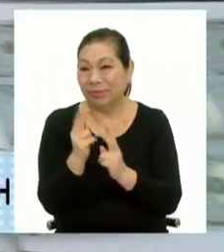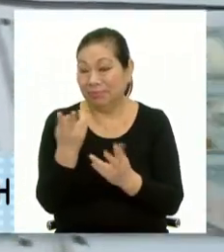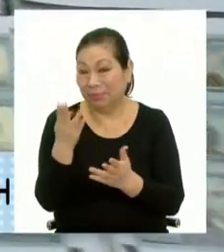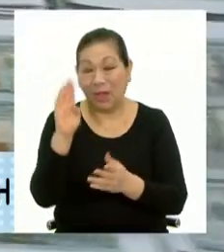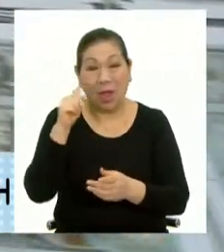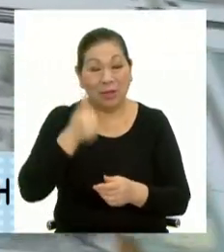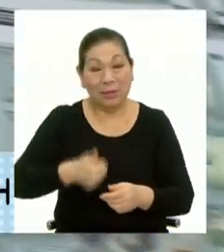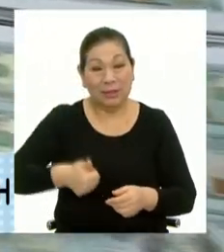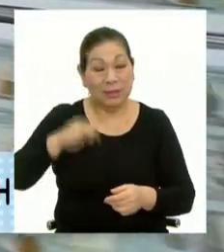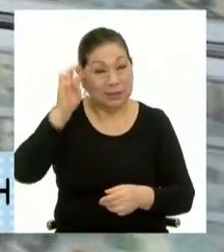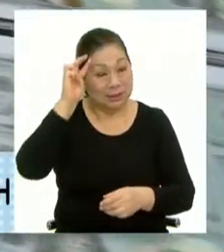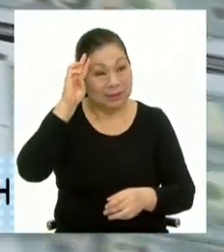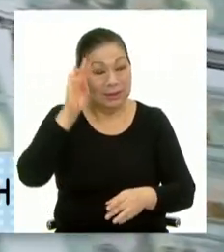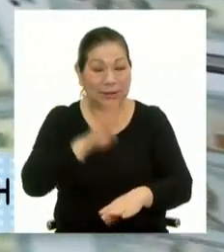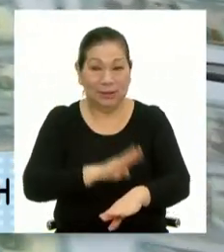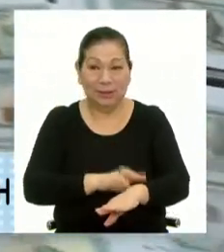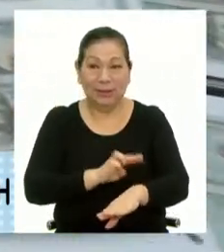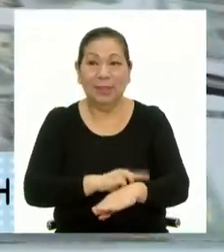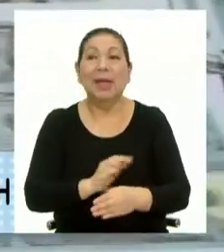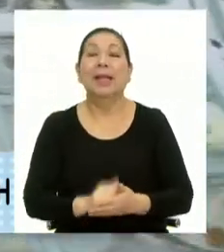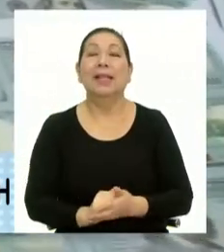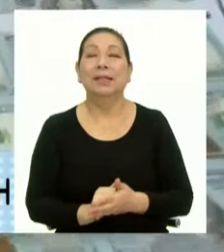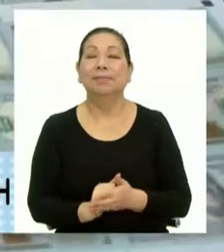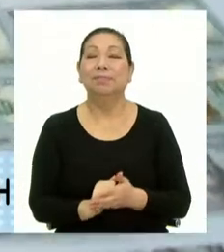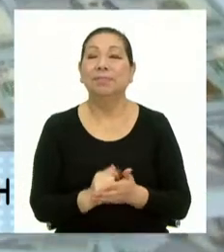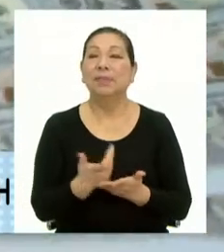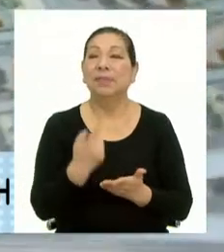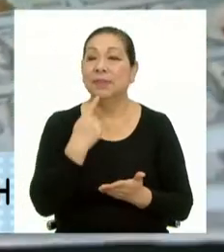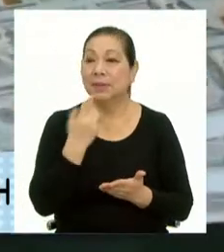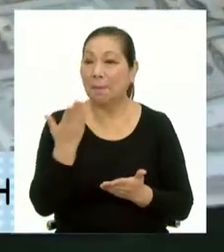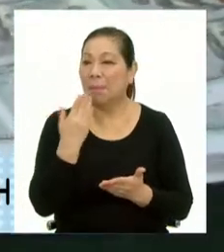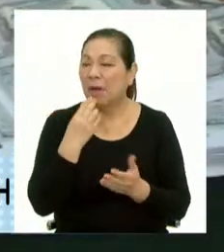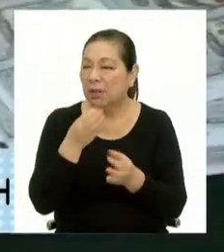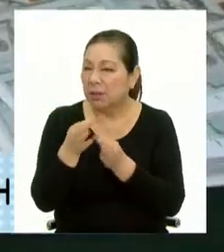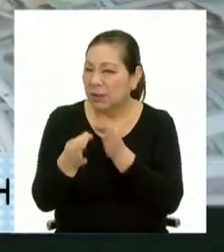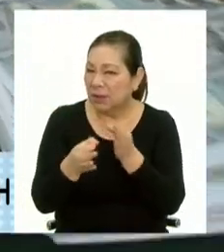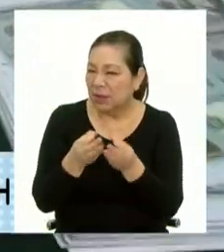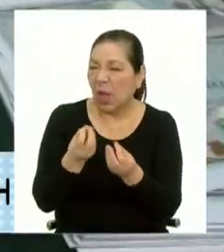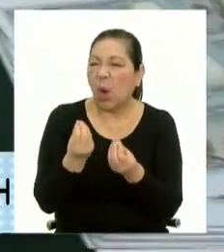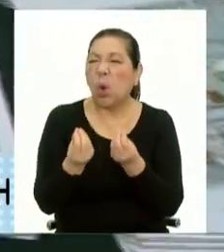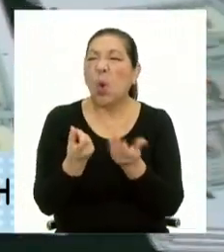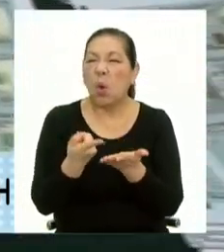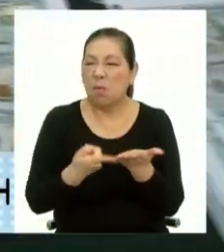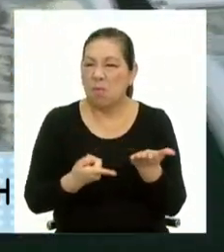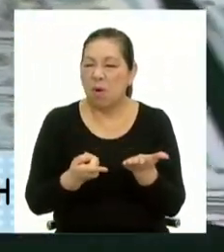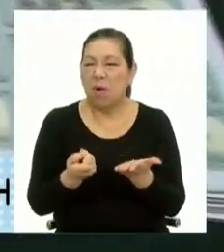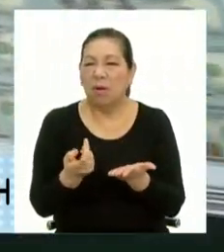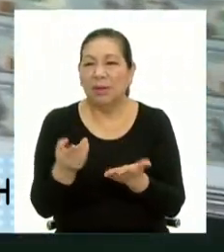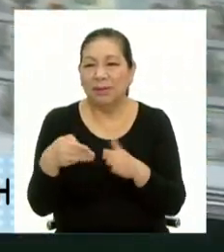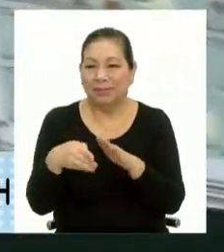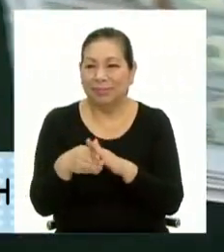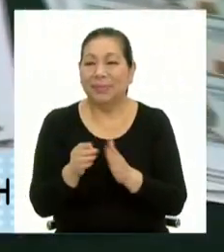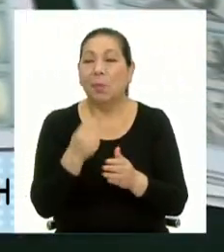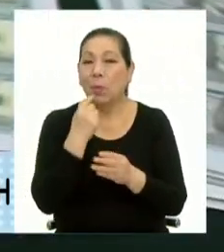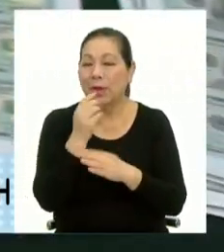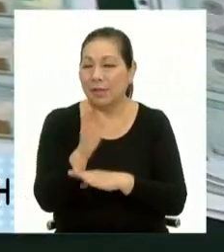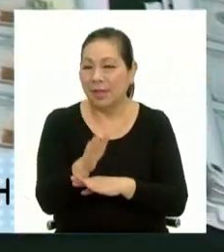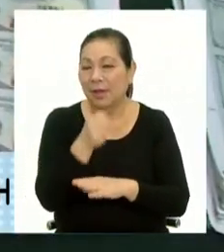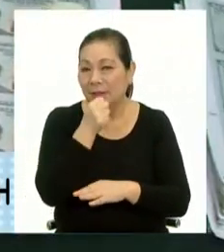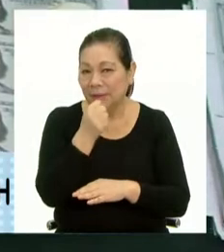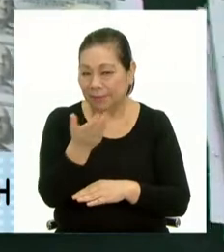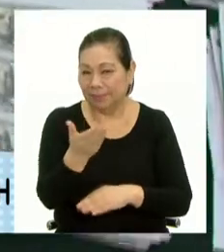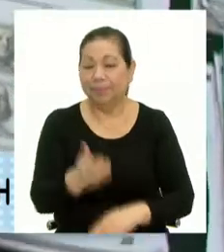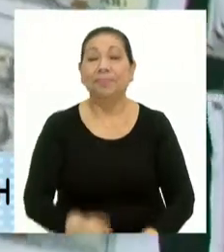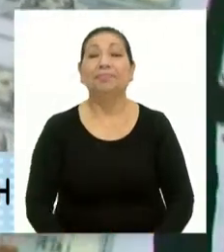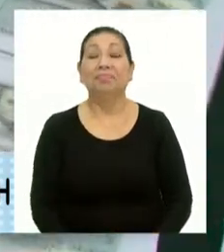general César Cervantes, el comandante general, jefe de la Policía Nacional, para que nos pueda brindar detalles con respecto a esta intervención. Muy buenas tardes, general. Muy